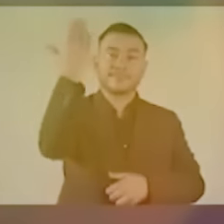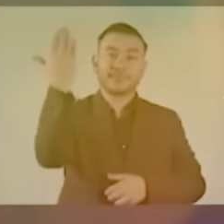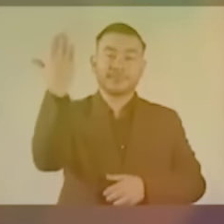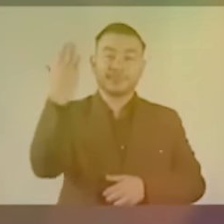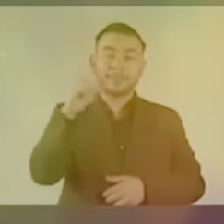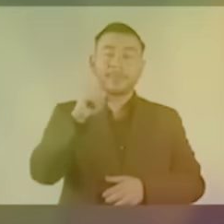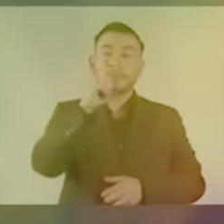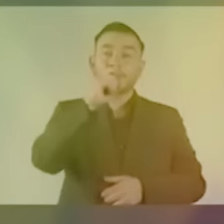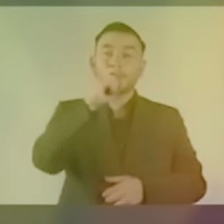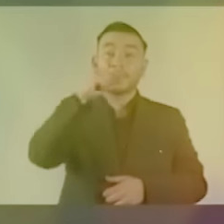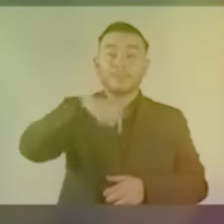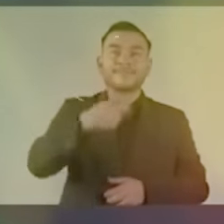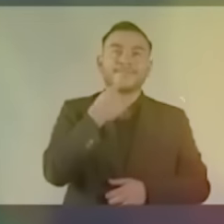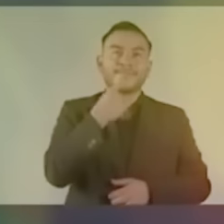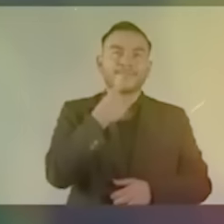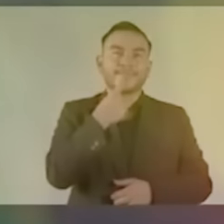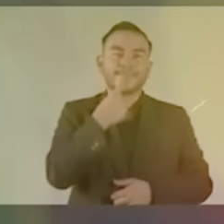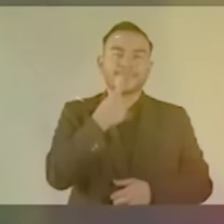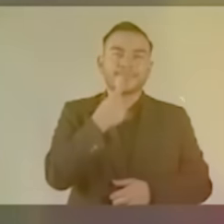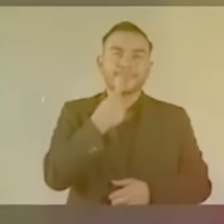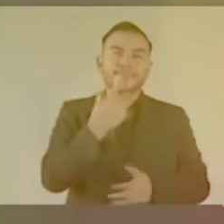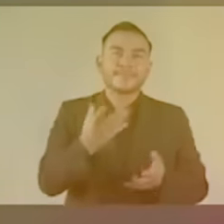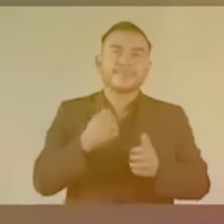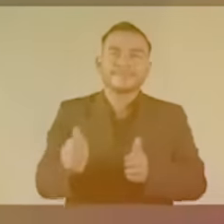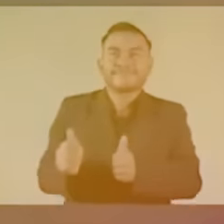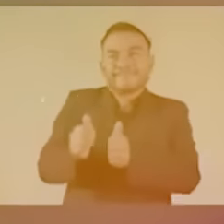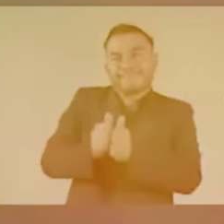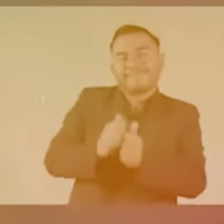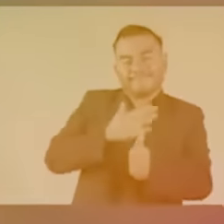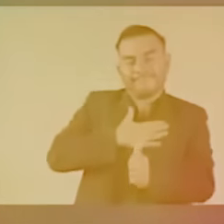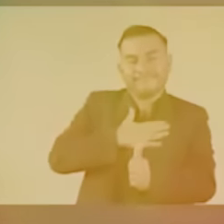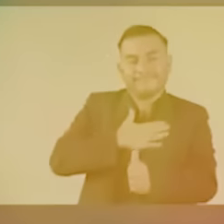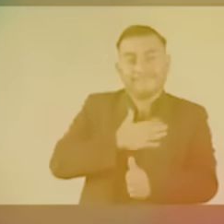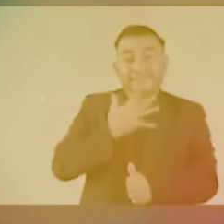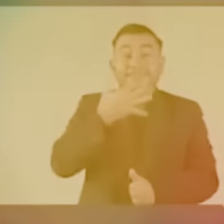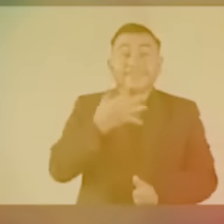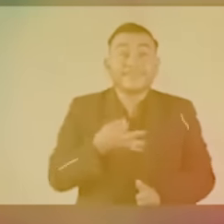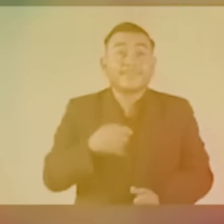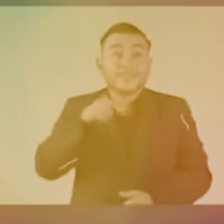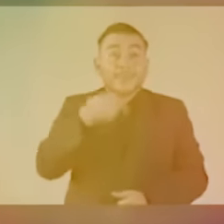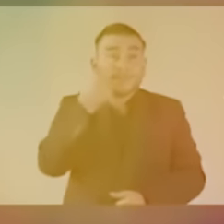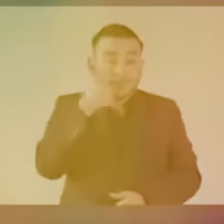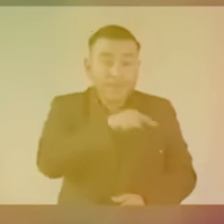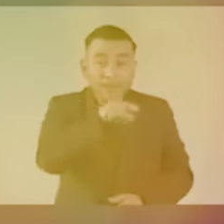Papá, hoy te extraño más que nunca. Quisiera que estuvieras aquí conmigo. Quisiera que vieras hoy a tu pueblo.